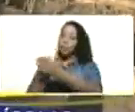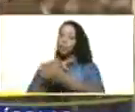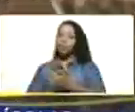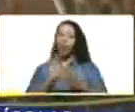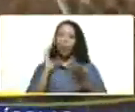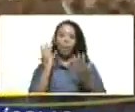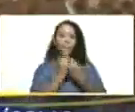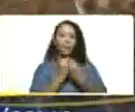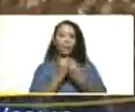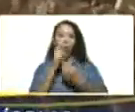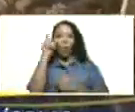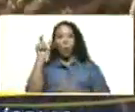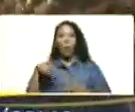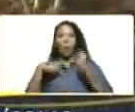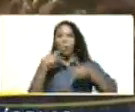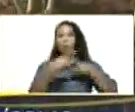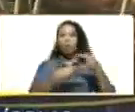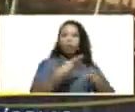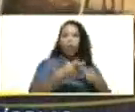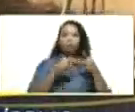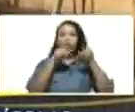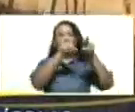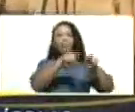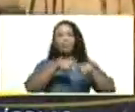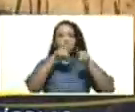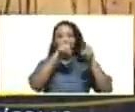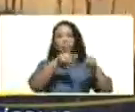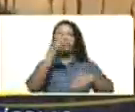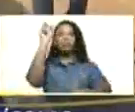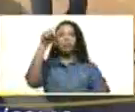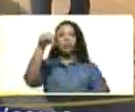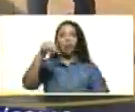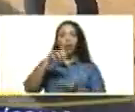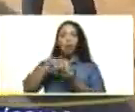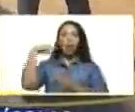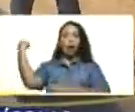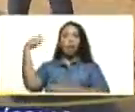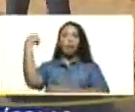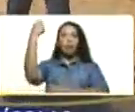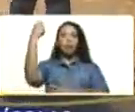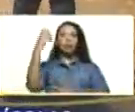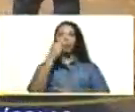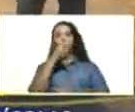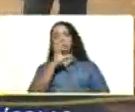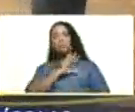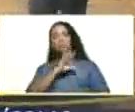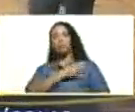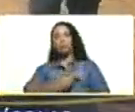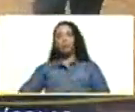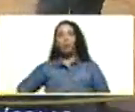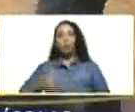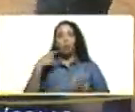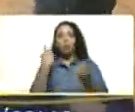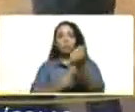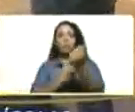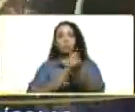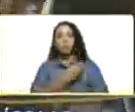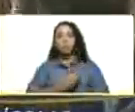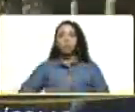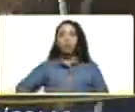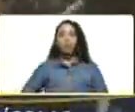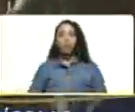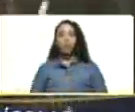con los productores, con las productoras, en esa relación armónica, virtuosa, entre el